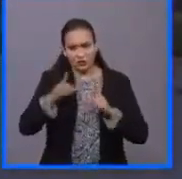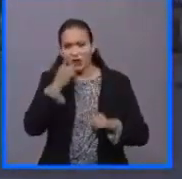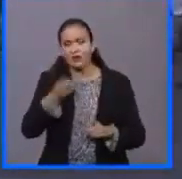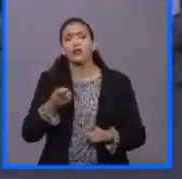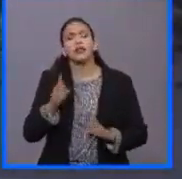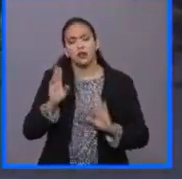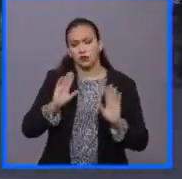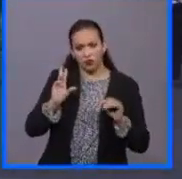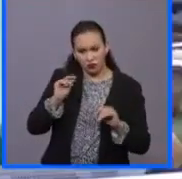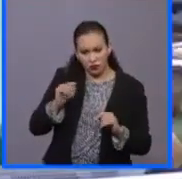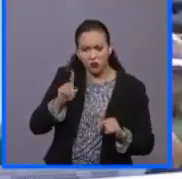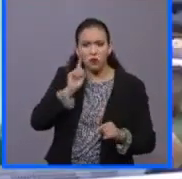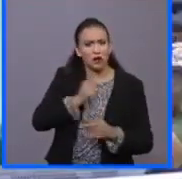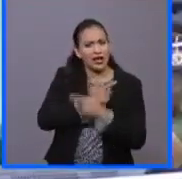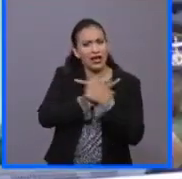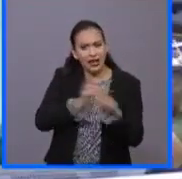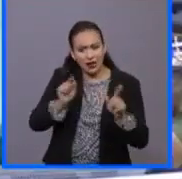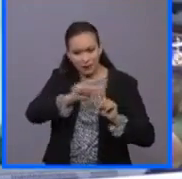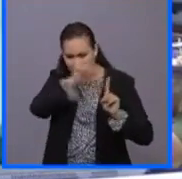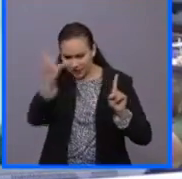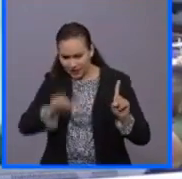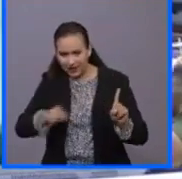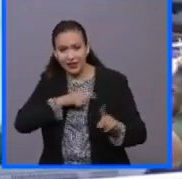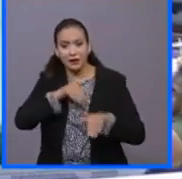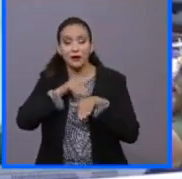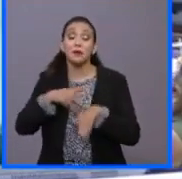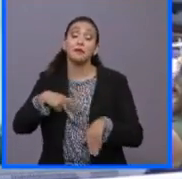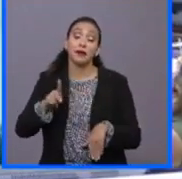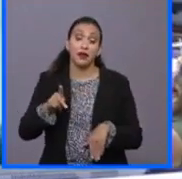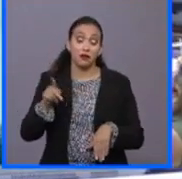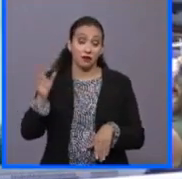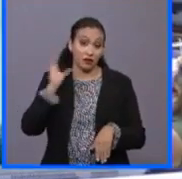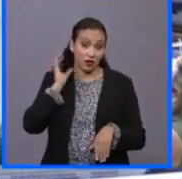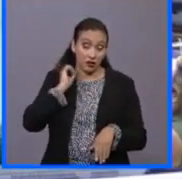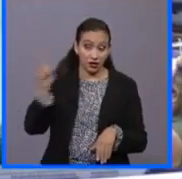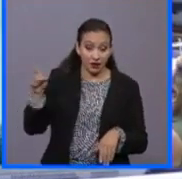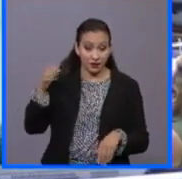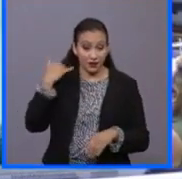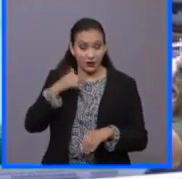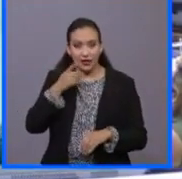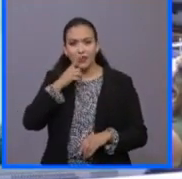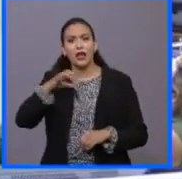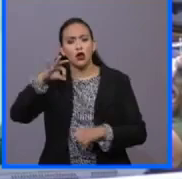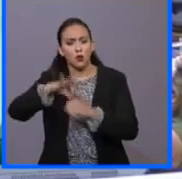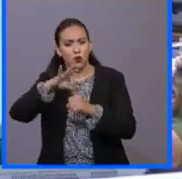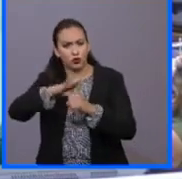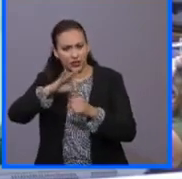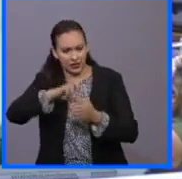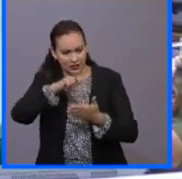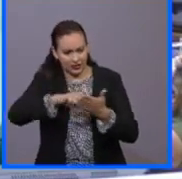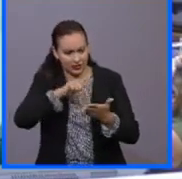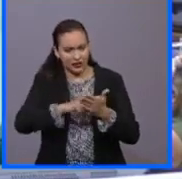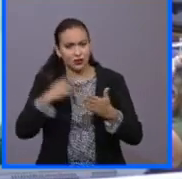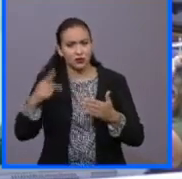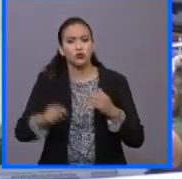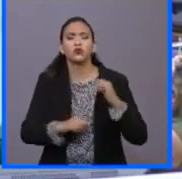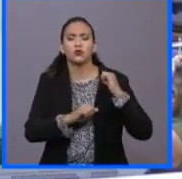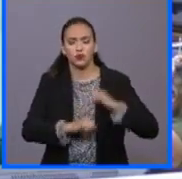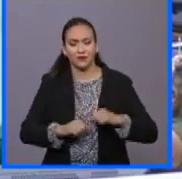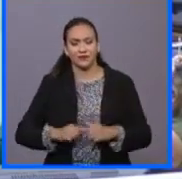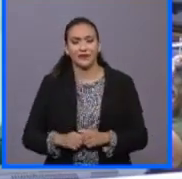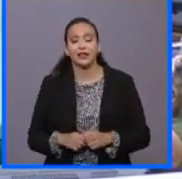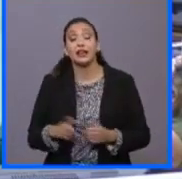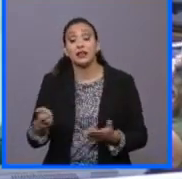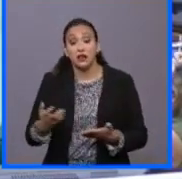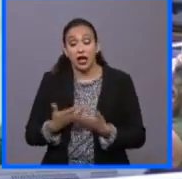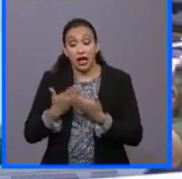en todo el país. En la misma sesión se aprobó por mayoría de votos la reforma al Poder Judicial Estatal que permitirá